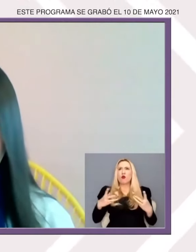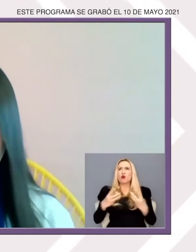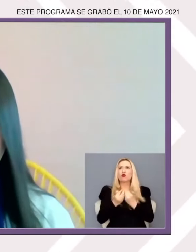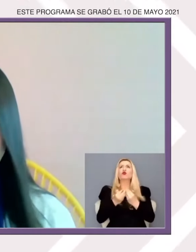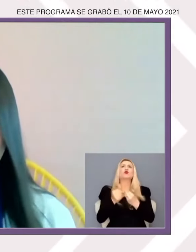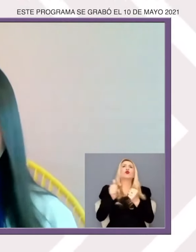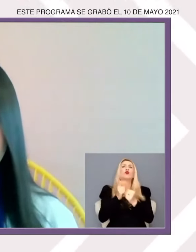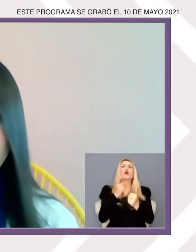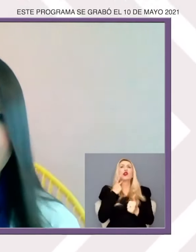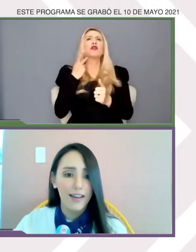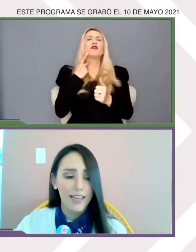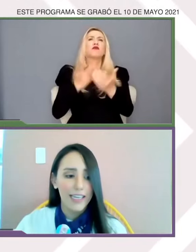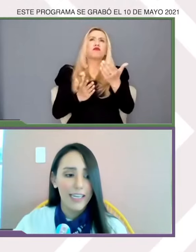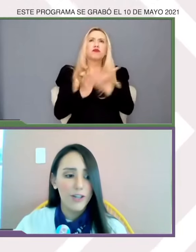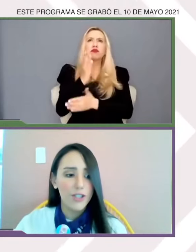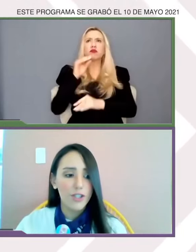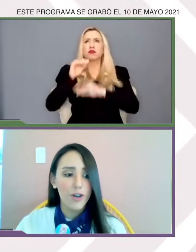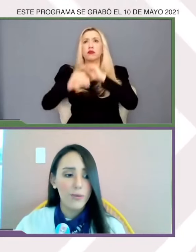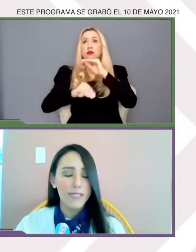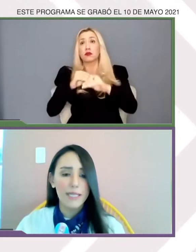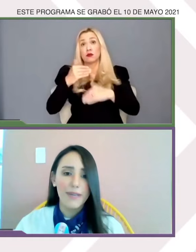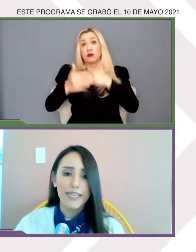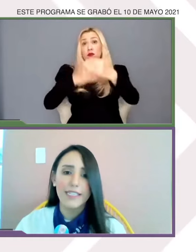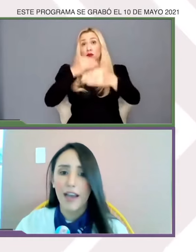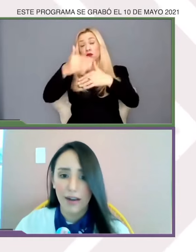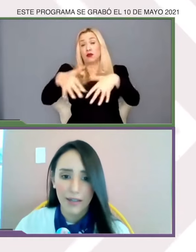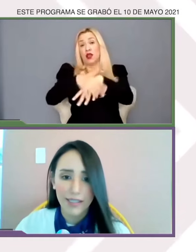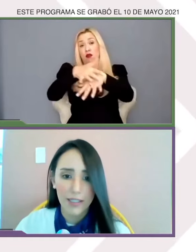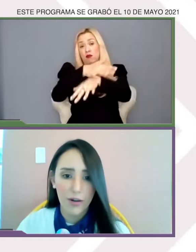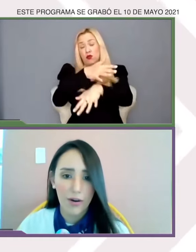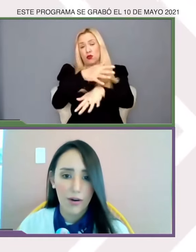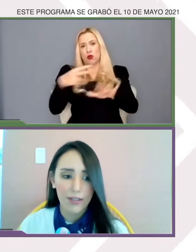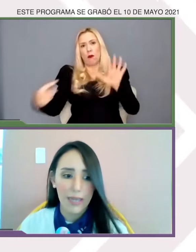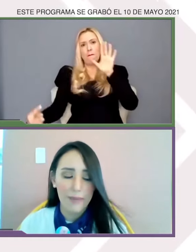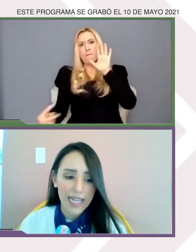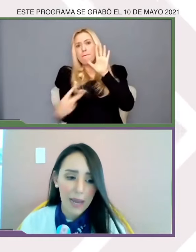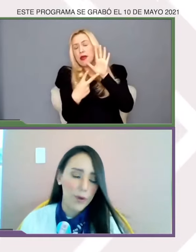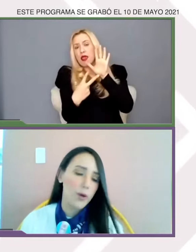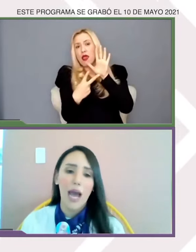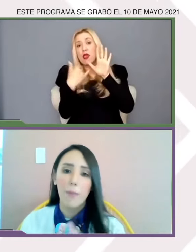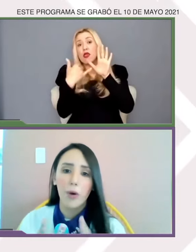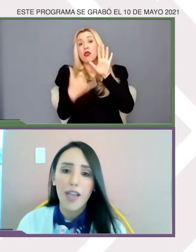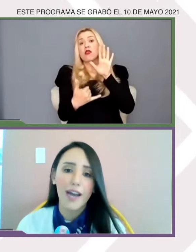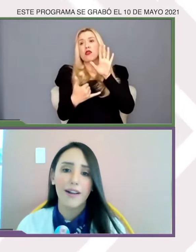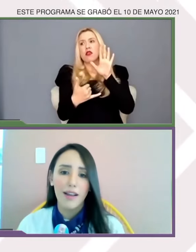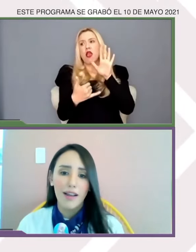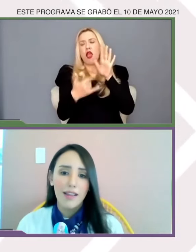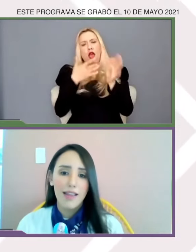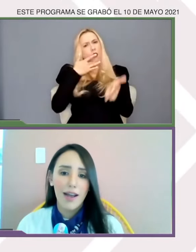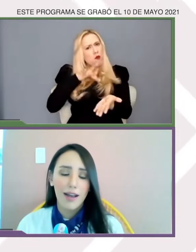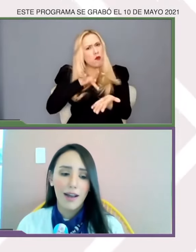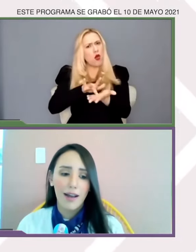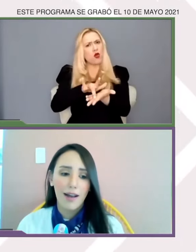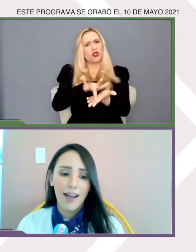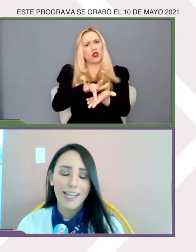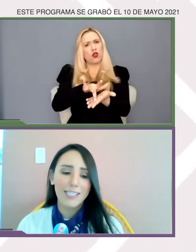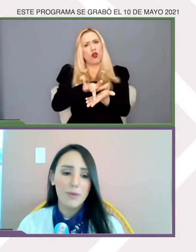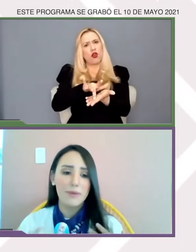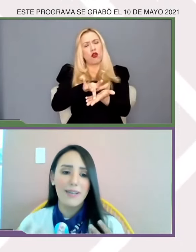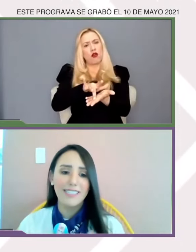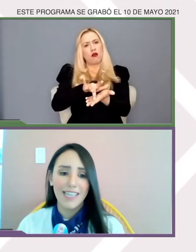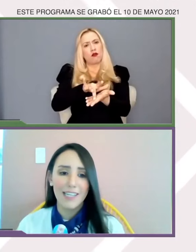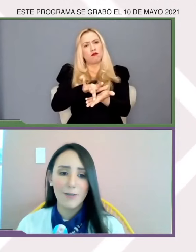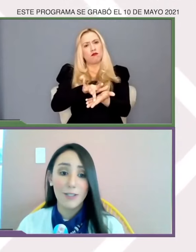social que se nos avecina. Y no solo visibilizar, sino también apoyar a